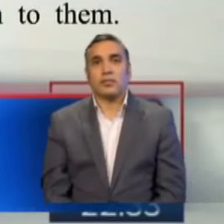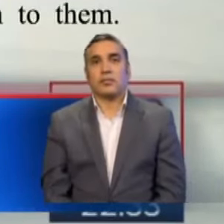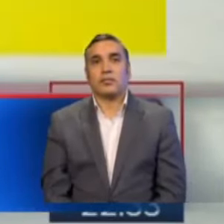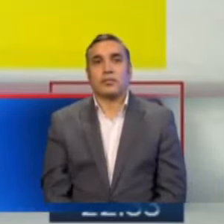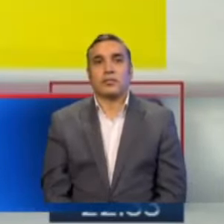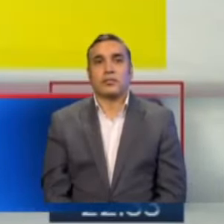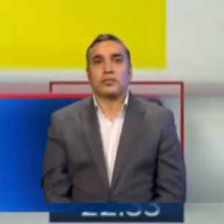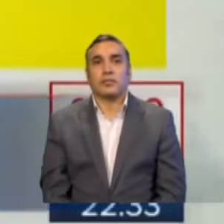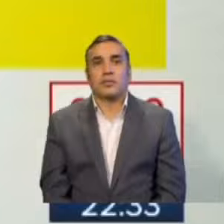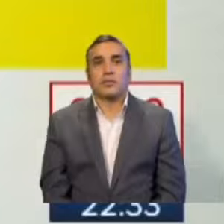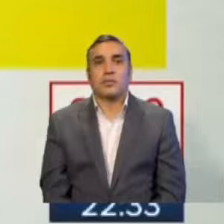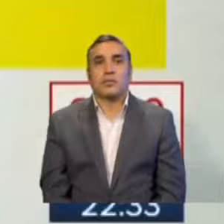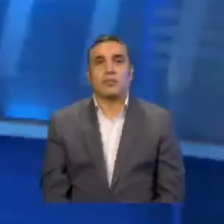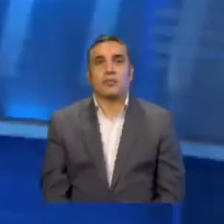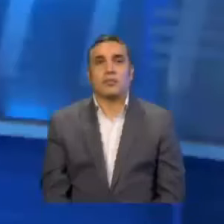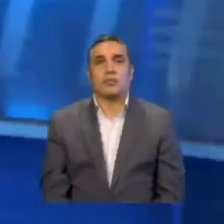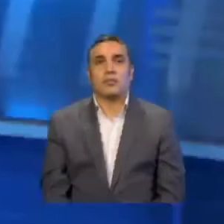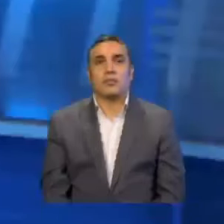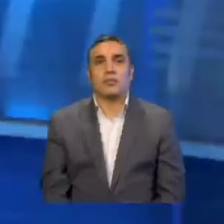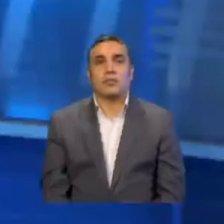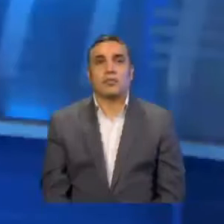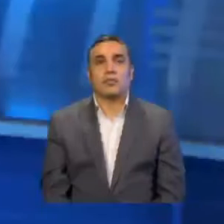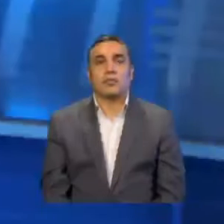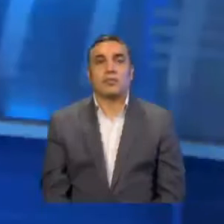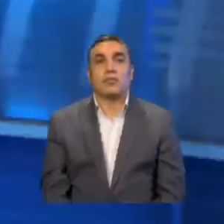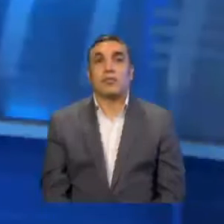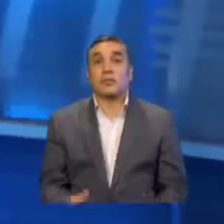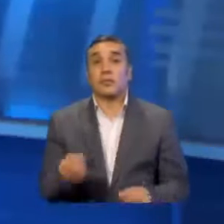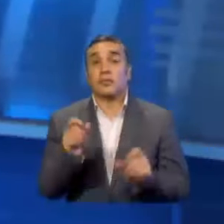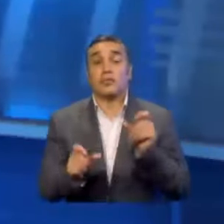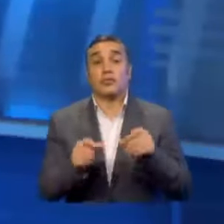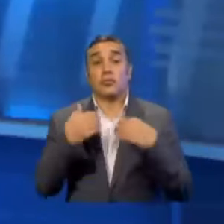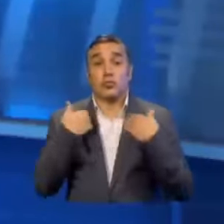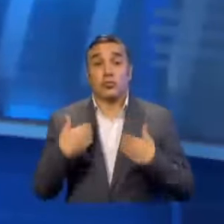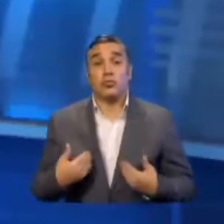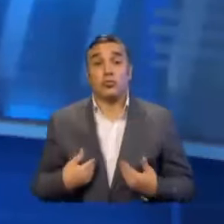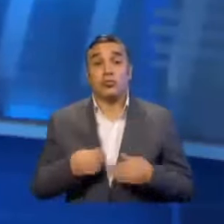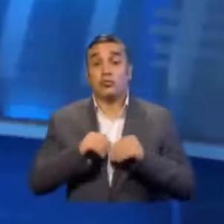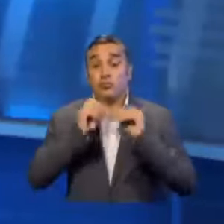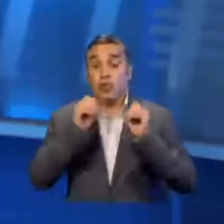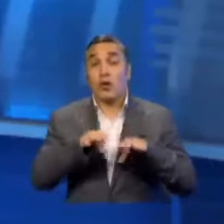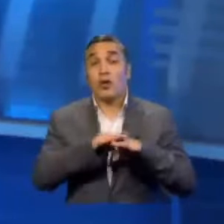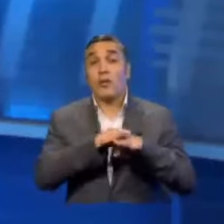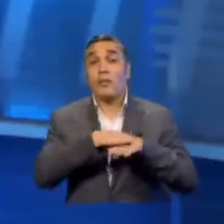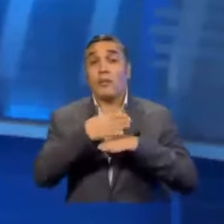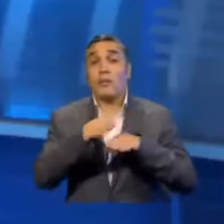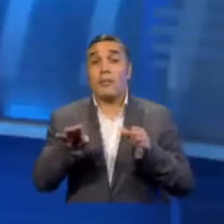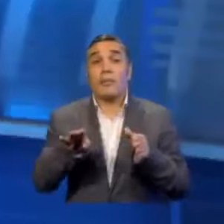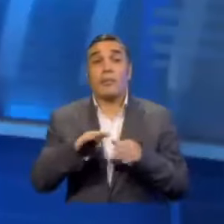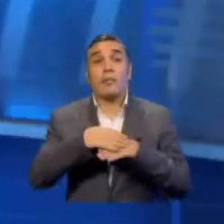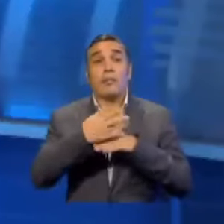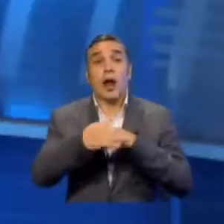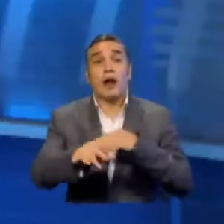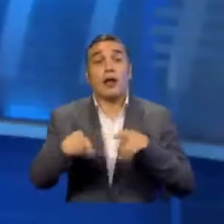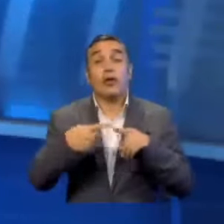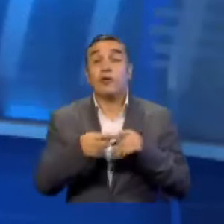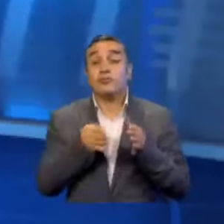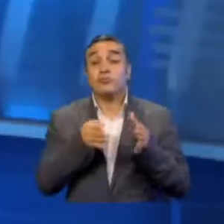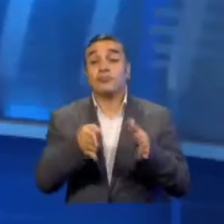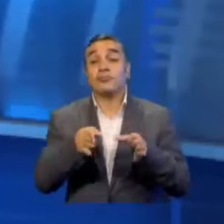Montilla, TC Televisión. Y decenas de féretros cayeron al mar al derrumbarse un cementerio situado en